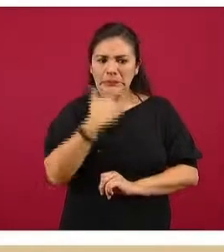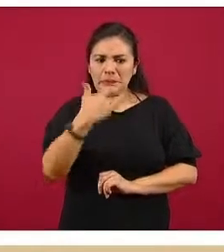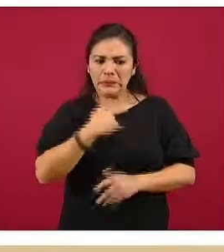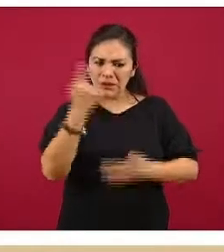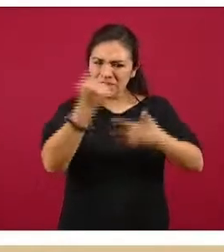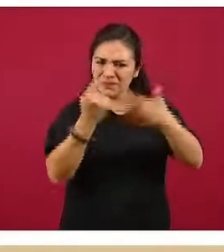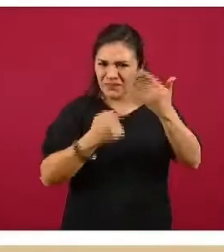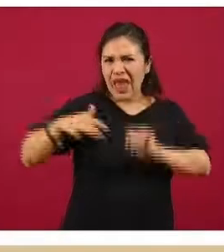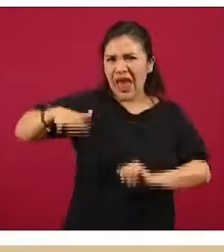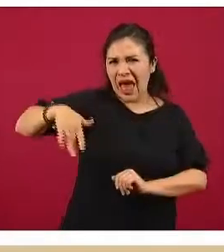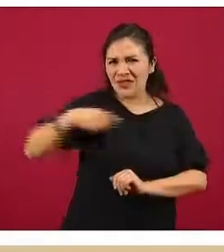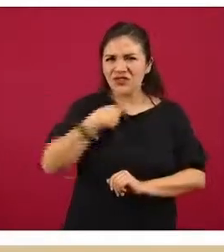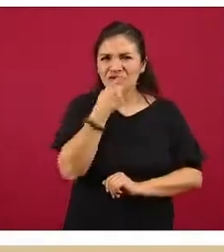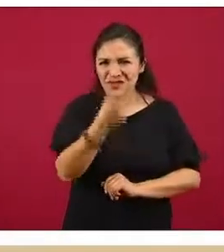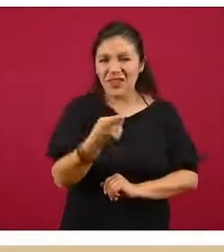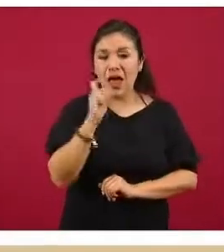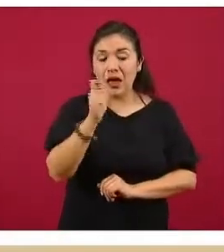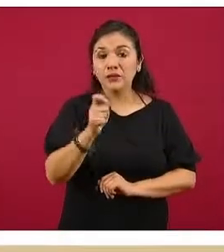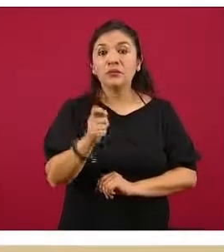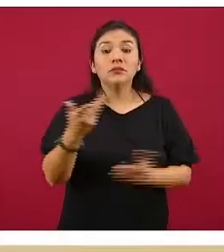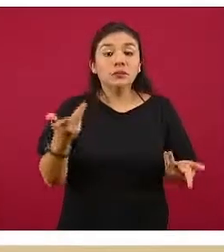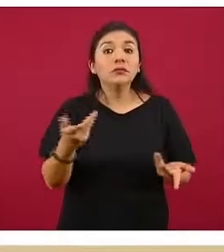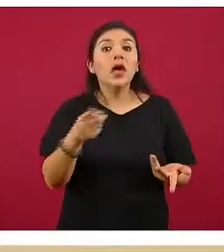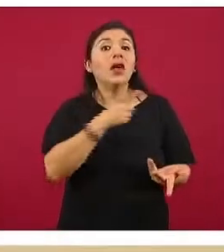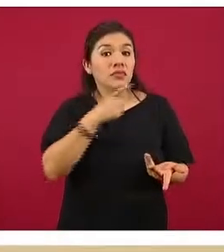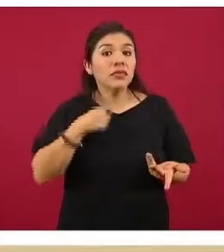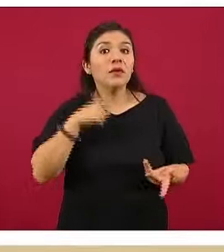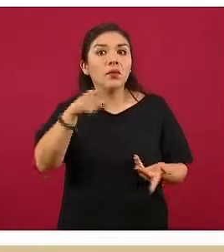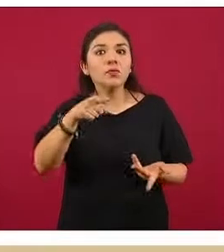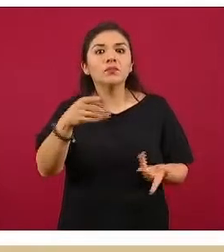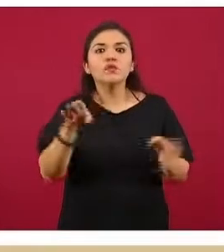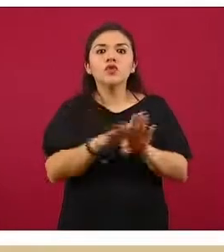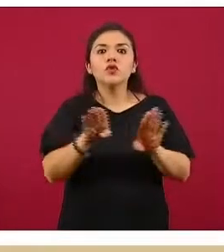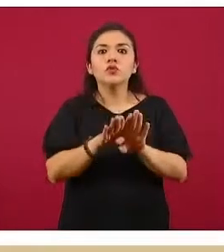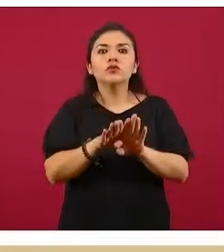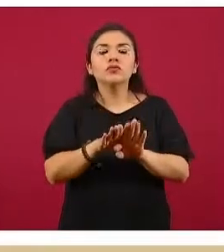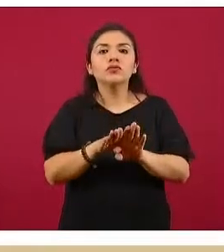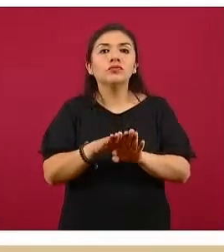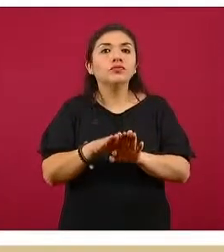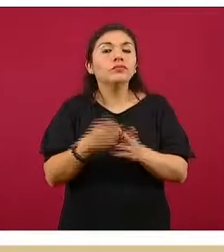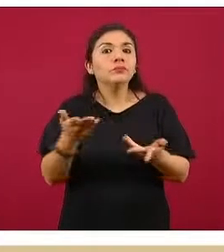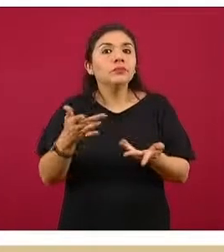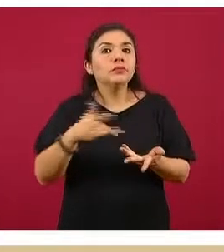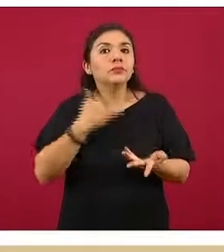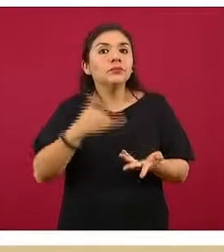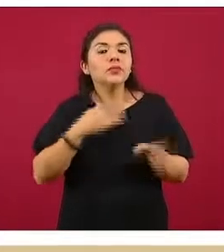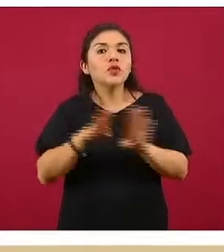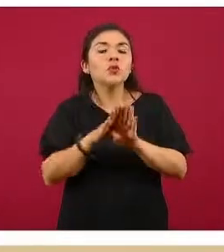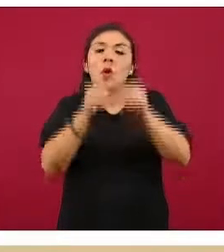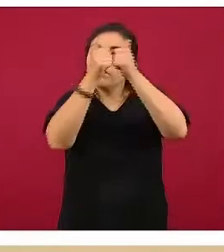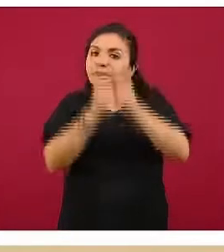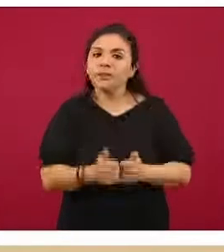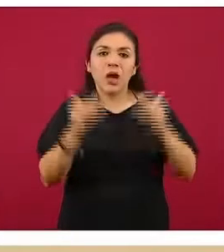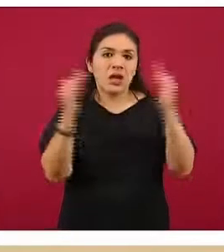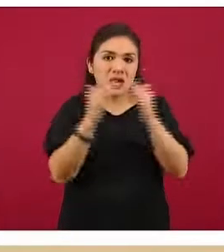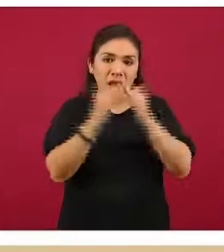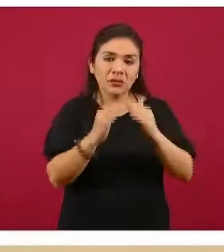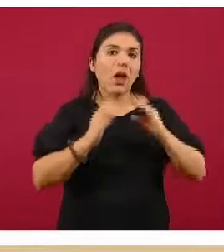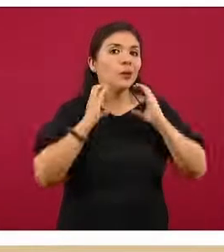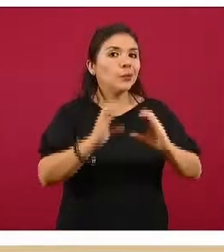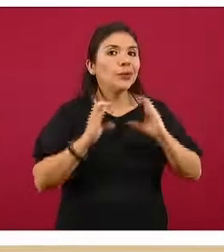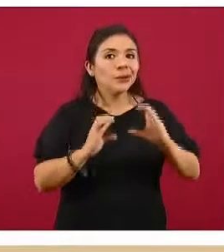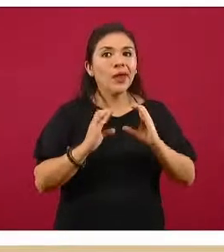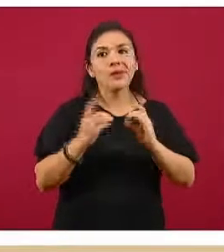ya mencionamos previamente, pues tengo que, pues por supuesto, estar en un aislamiento, tomar las medidas